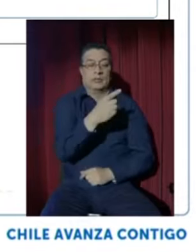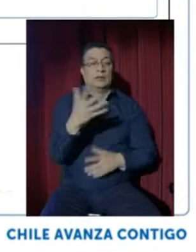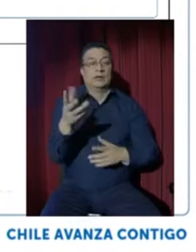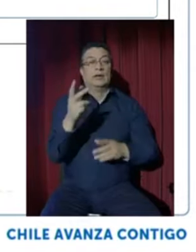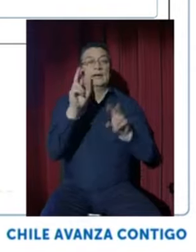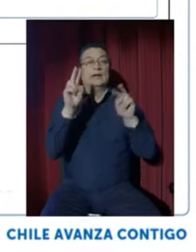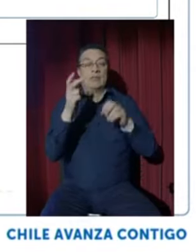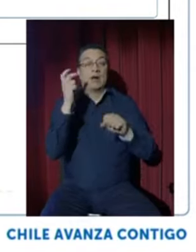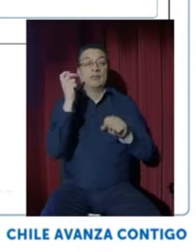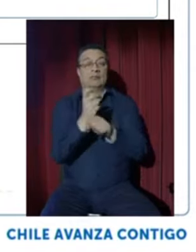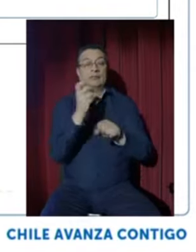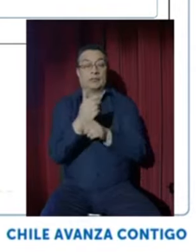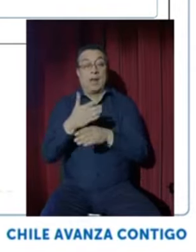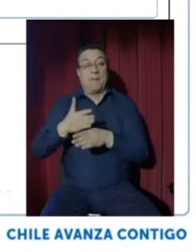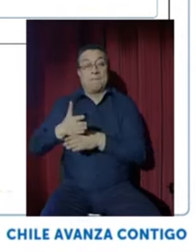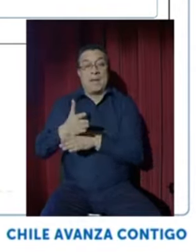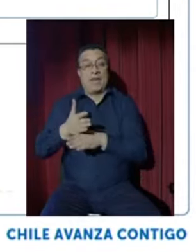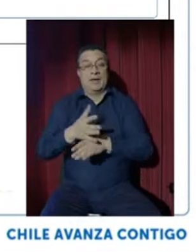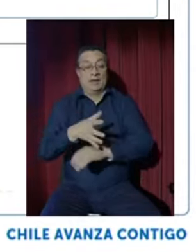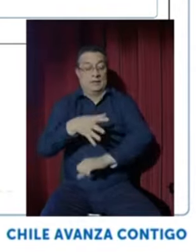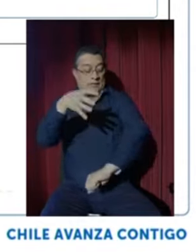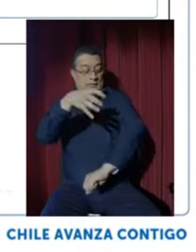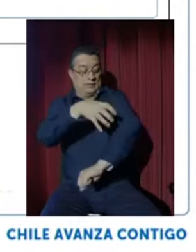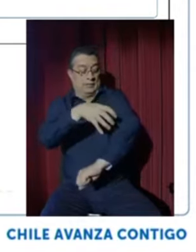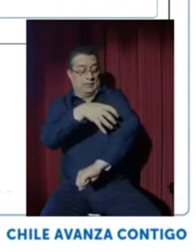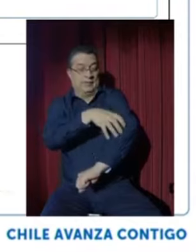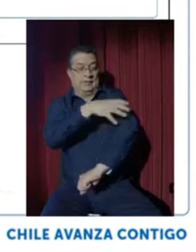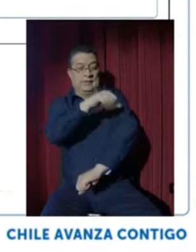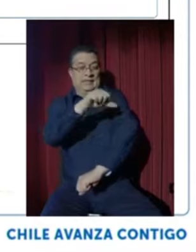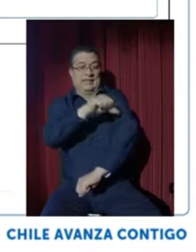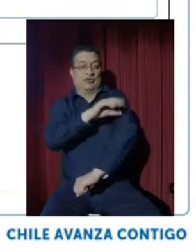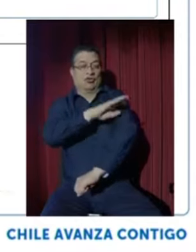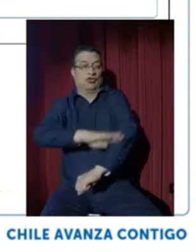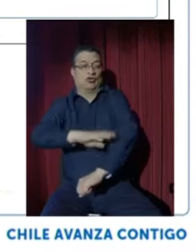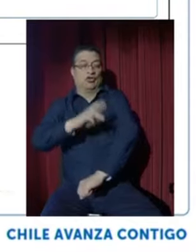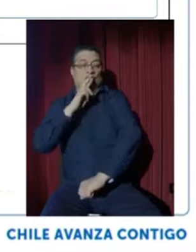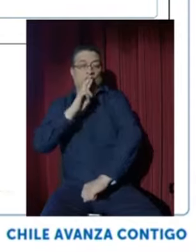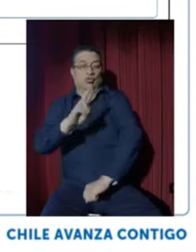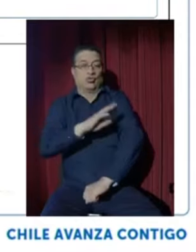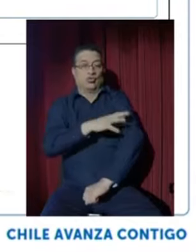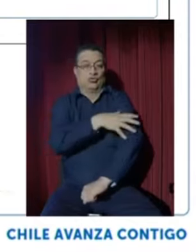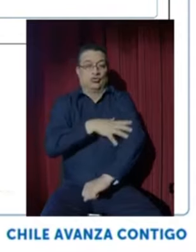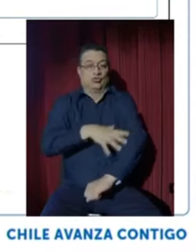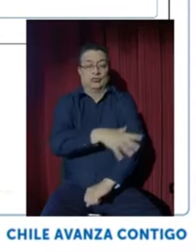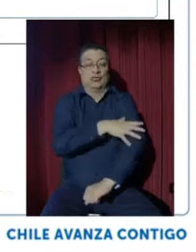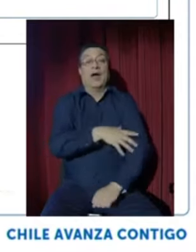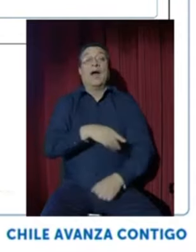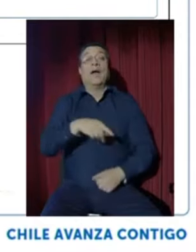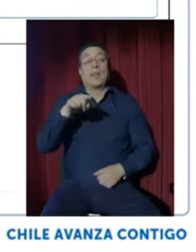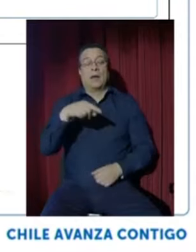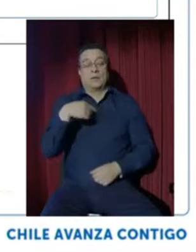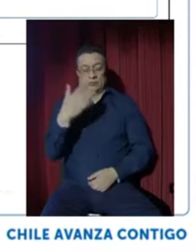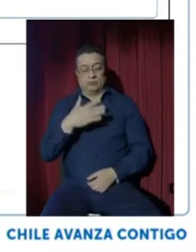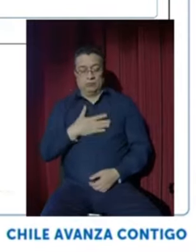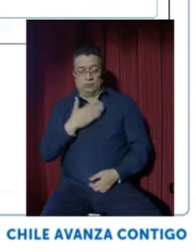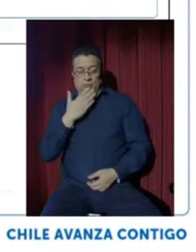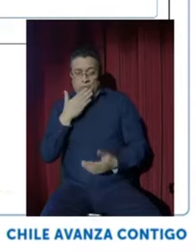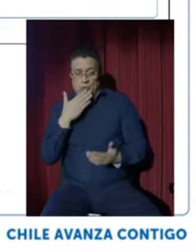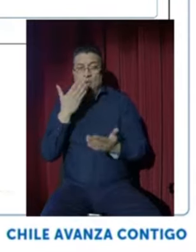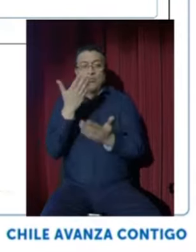sustracción de madera en la macrozona Centro Sur eh Y nos propusimos también y